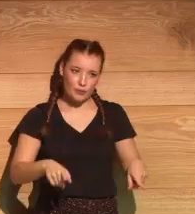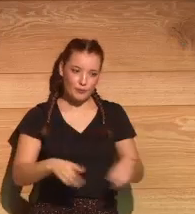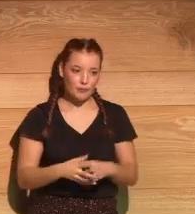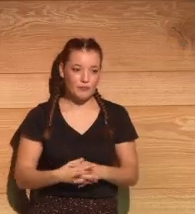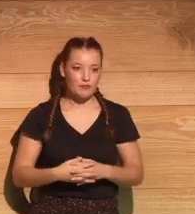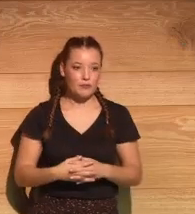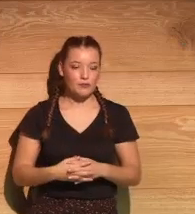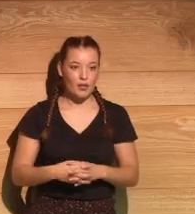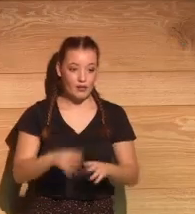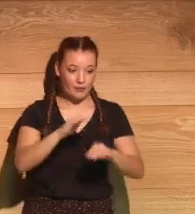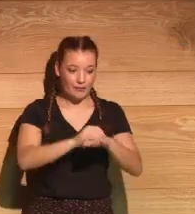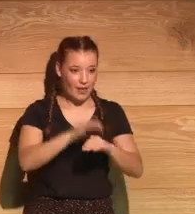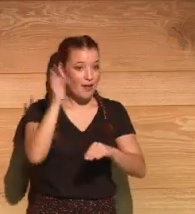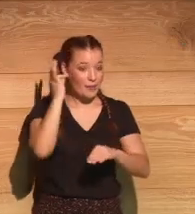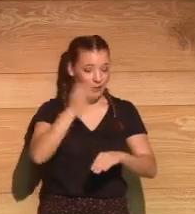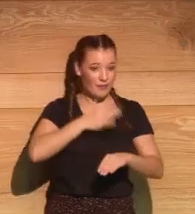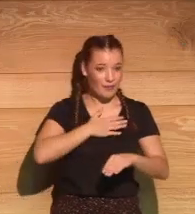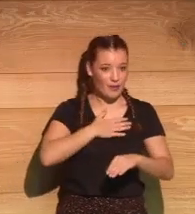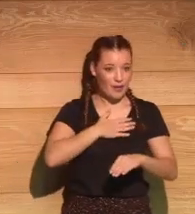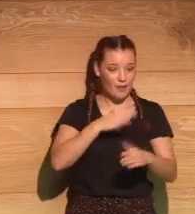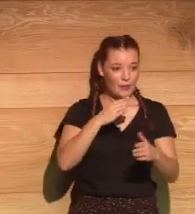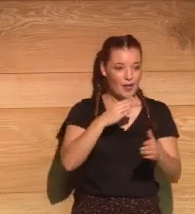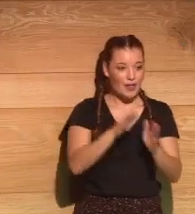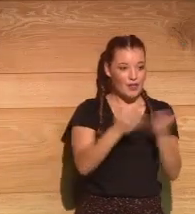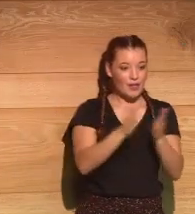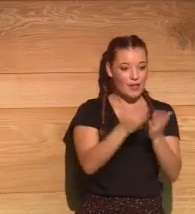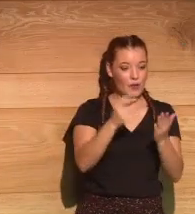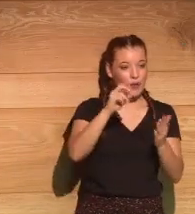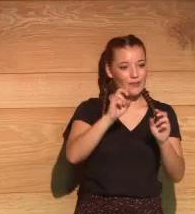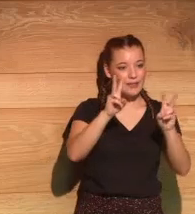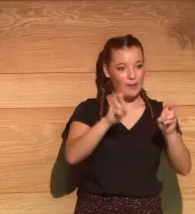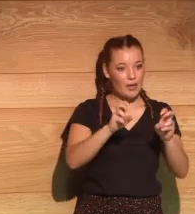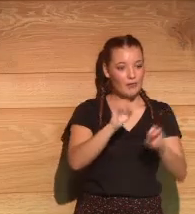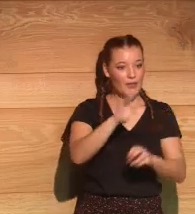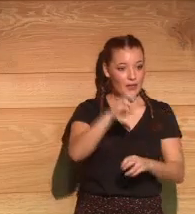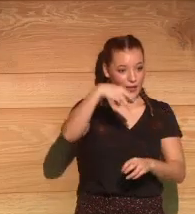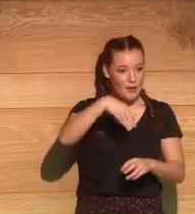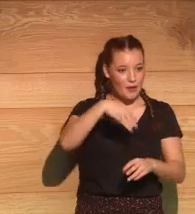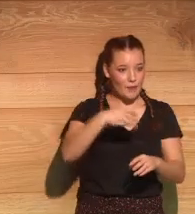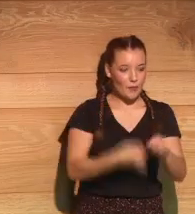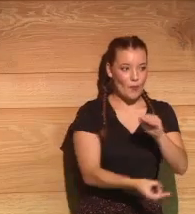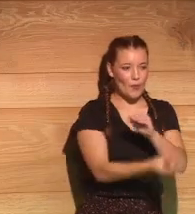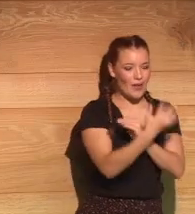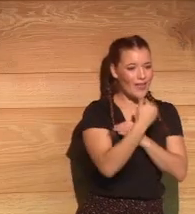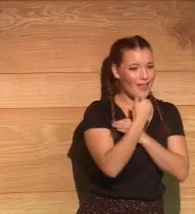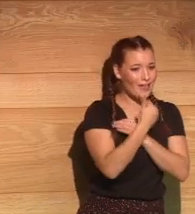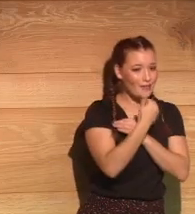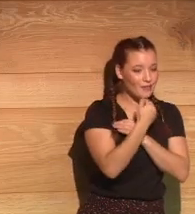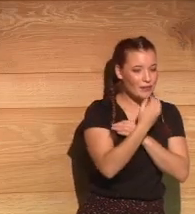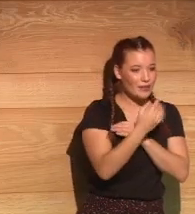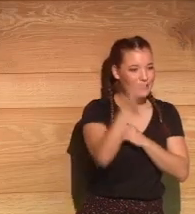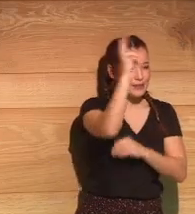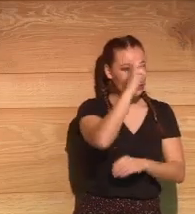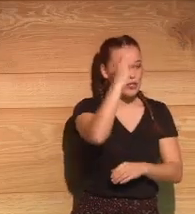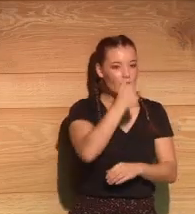Barjadí, que va a publicar también un libro sobre el 15M que va a ser muchísimo más interesante que el mío el año que viene, se lo recomiendo, tiene una teoría que es que el